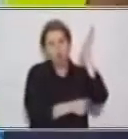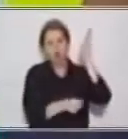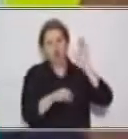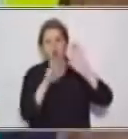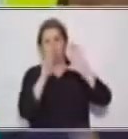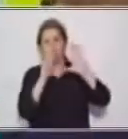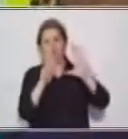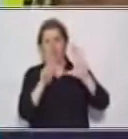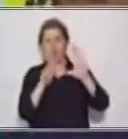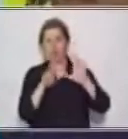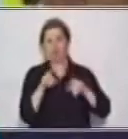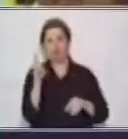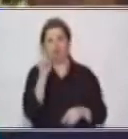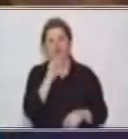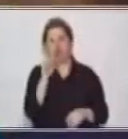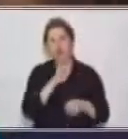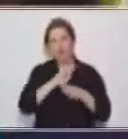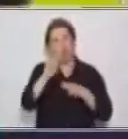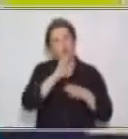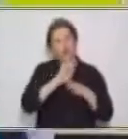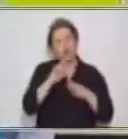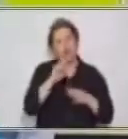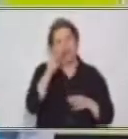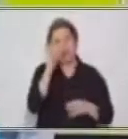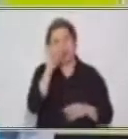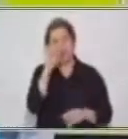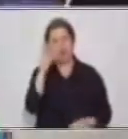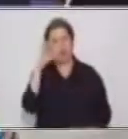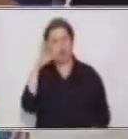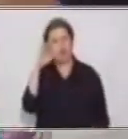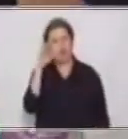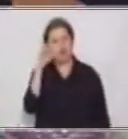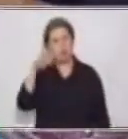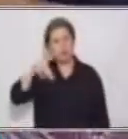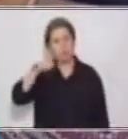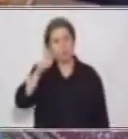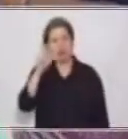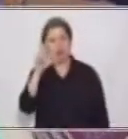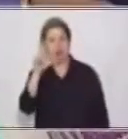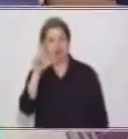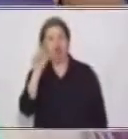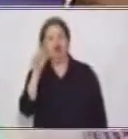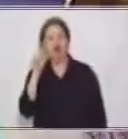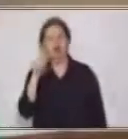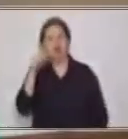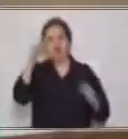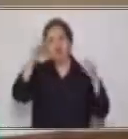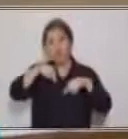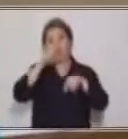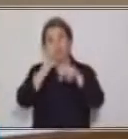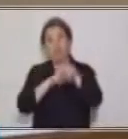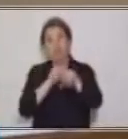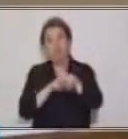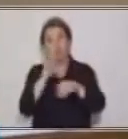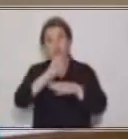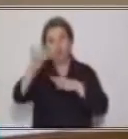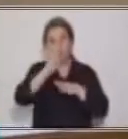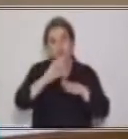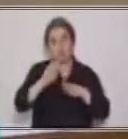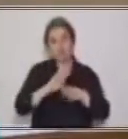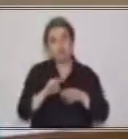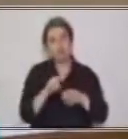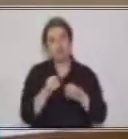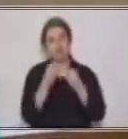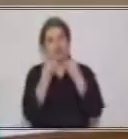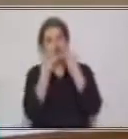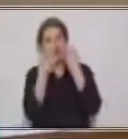No voy a hacer ahorita decimales. Yo sé que tú sabes hacerlo con decimales, pero por el momento solo voy a usar números enteros.